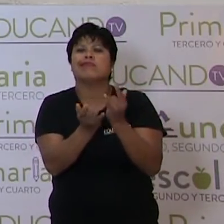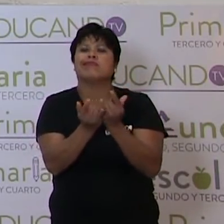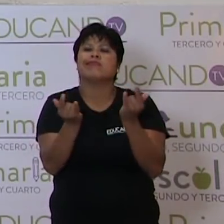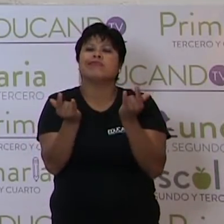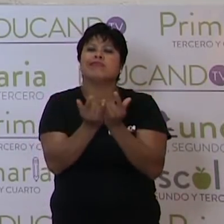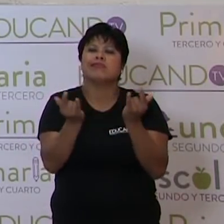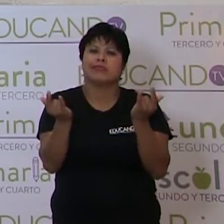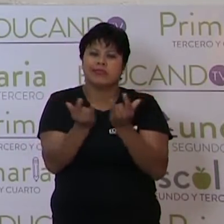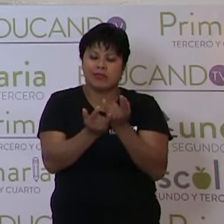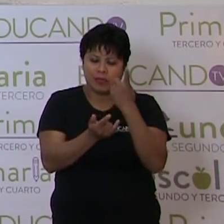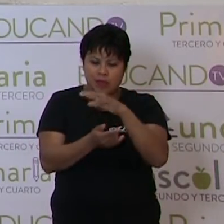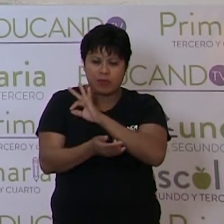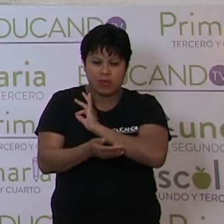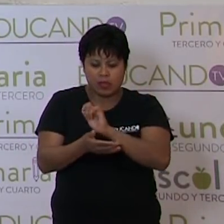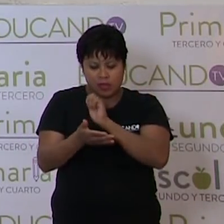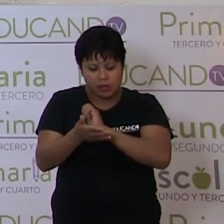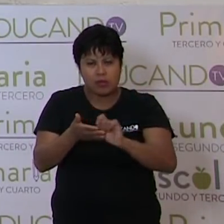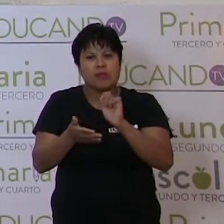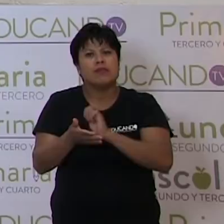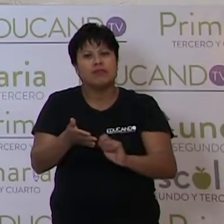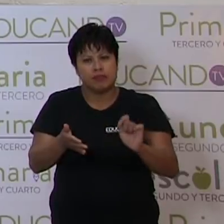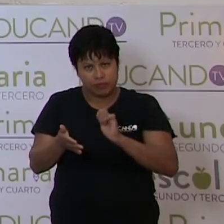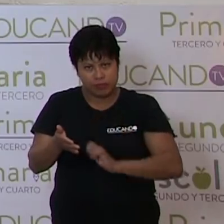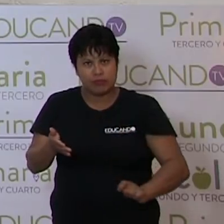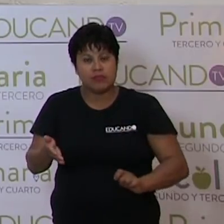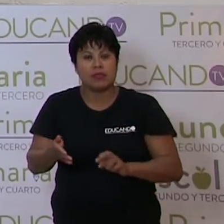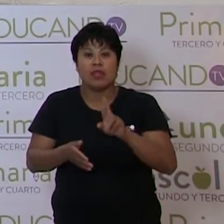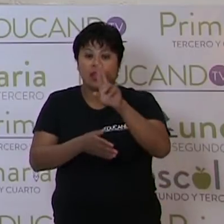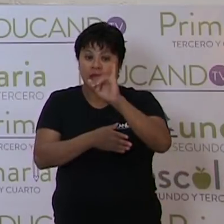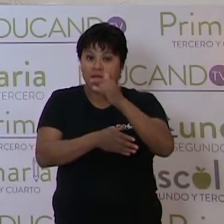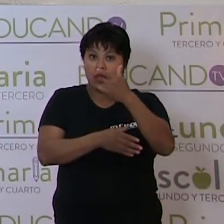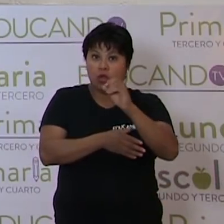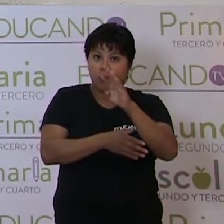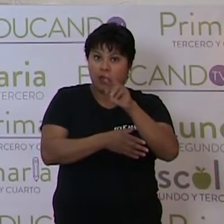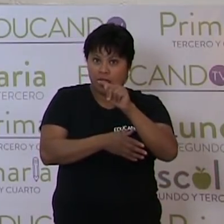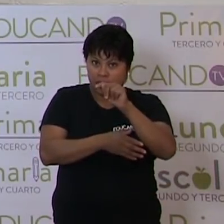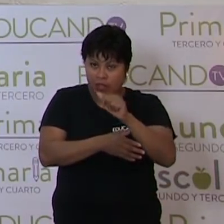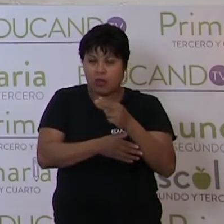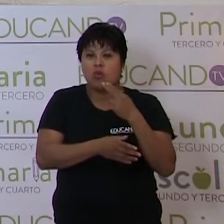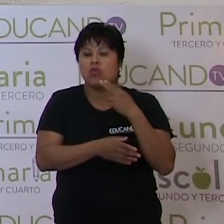y para poder escribir el texto. Entonces Rigoberta utilizó primero,